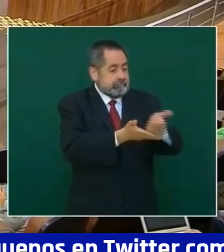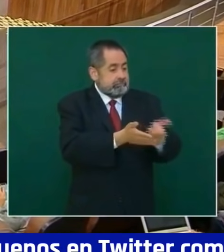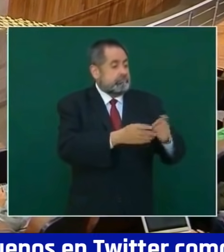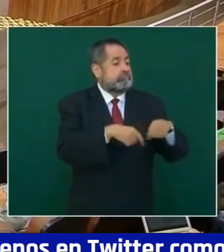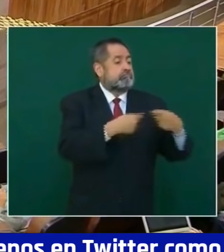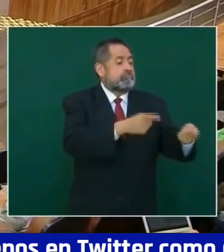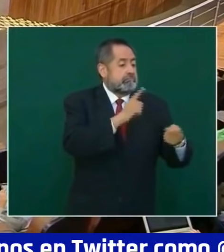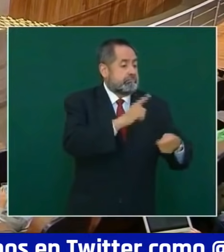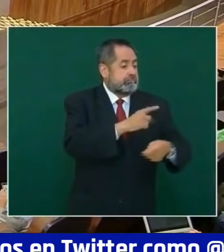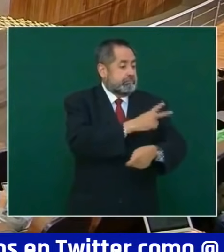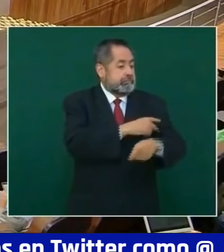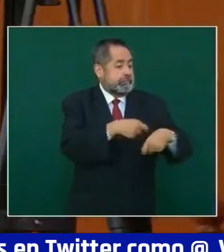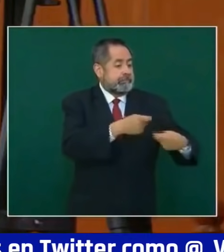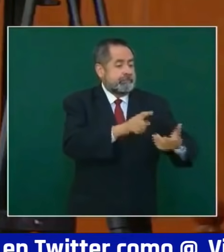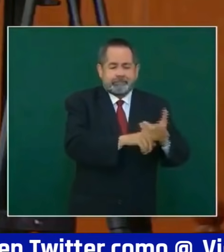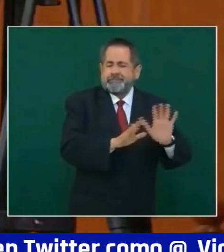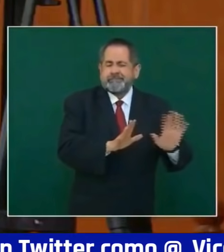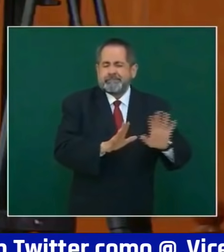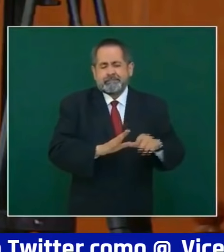voceros.